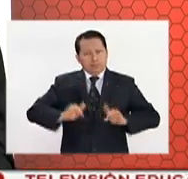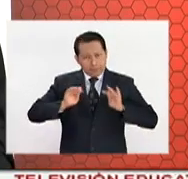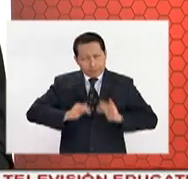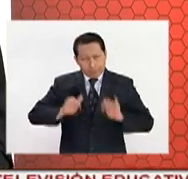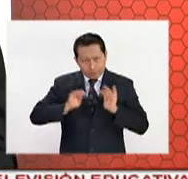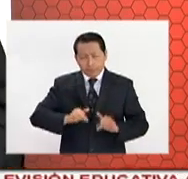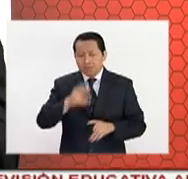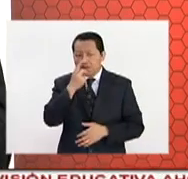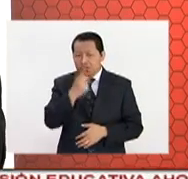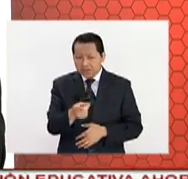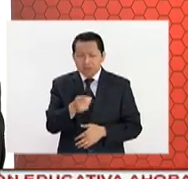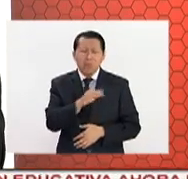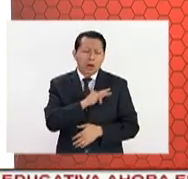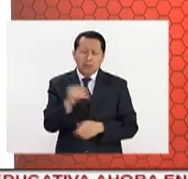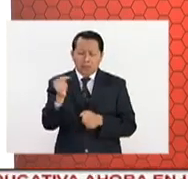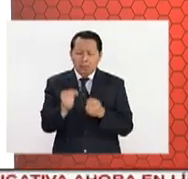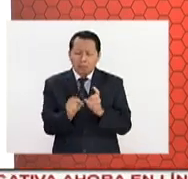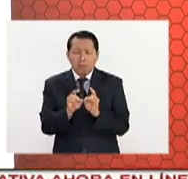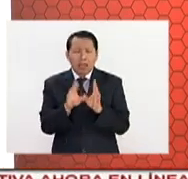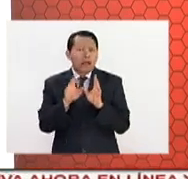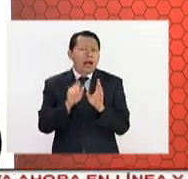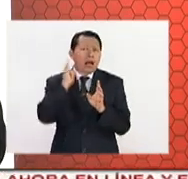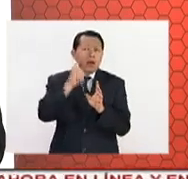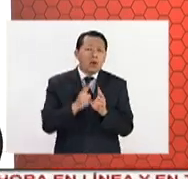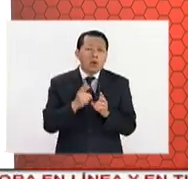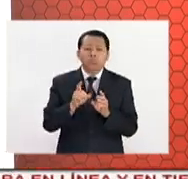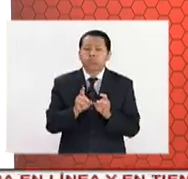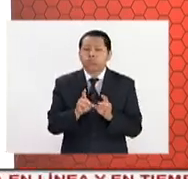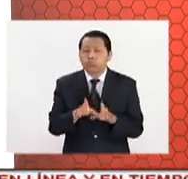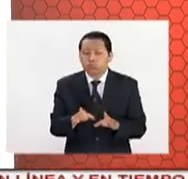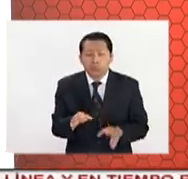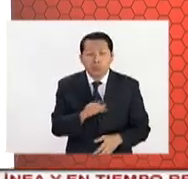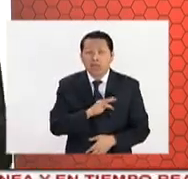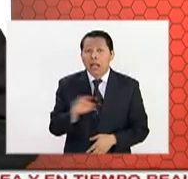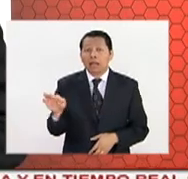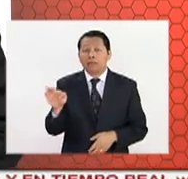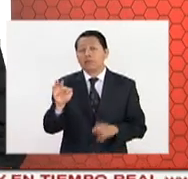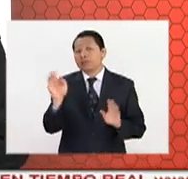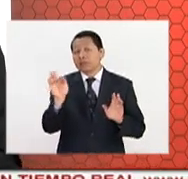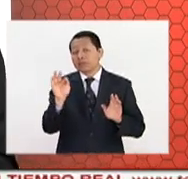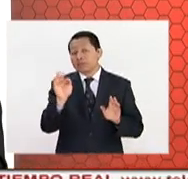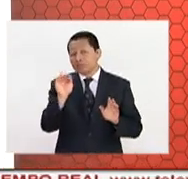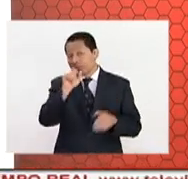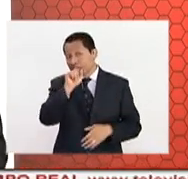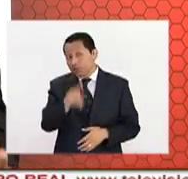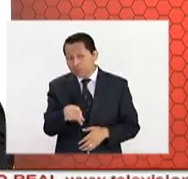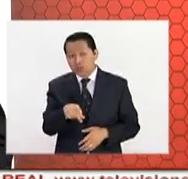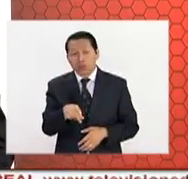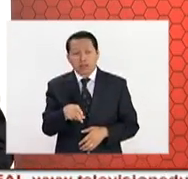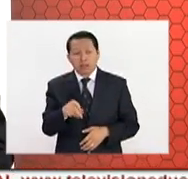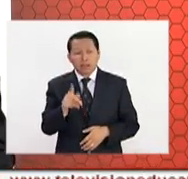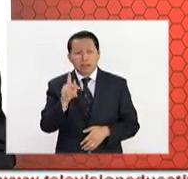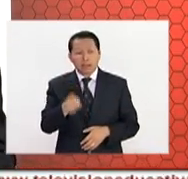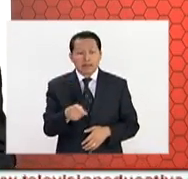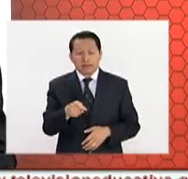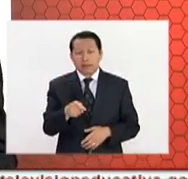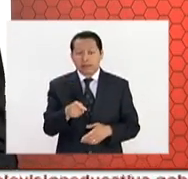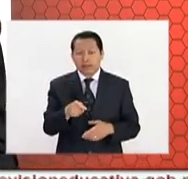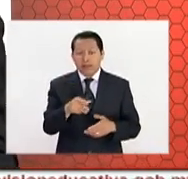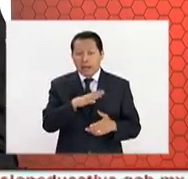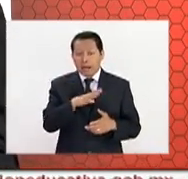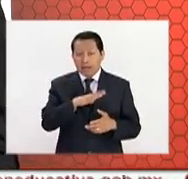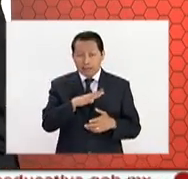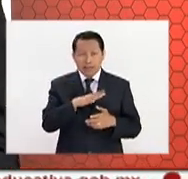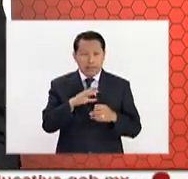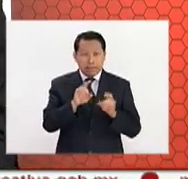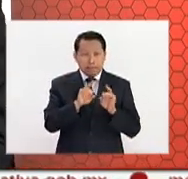dado responder ante una posible salida unilateral, ¿no? O que de plano no convenzan